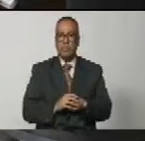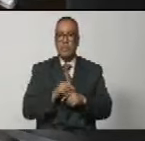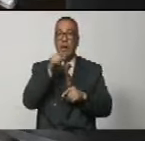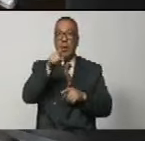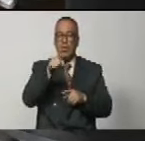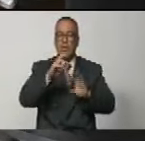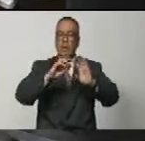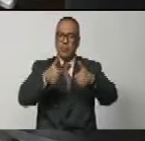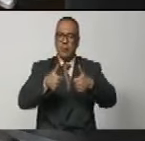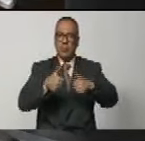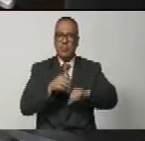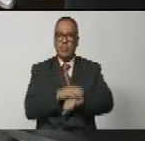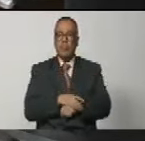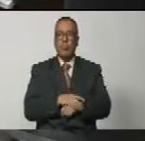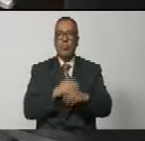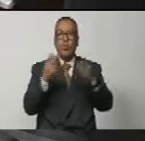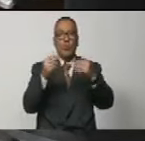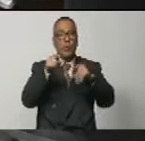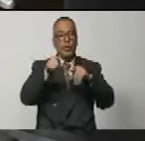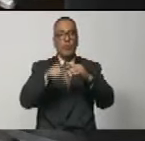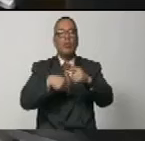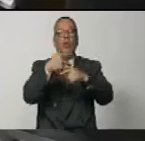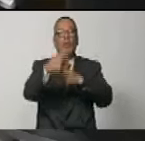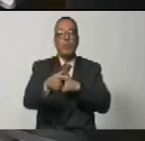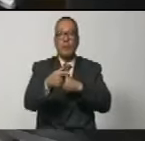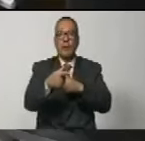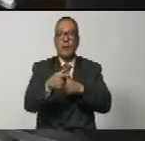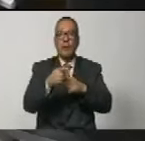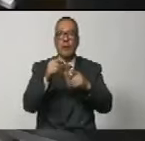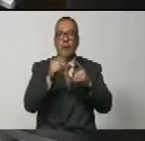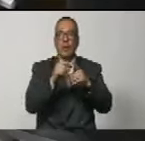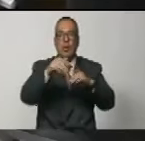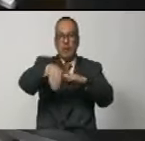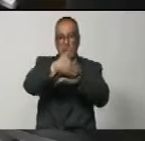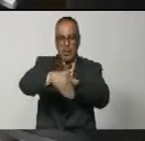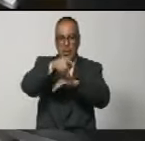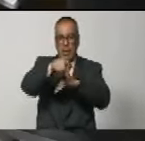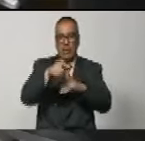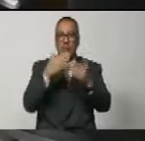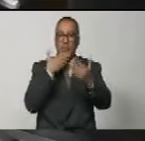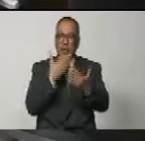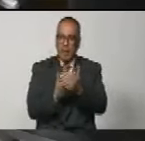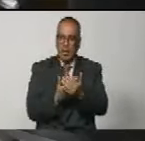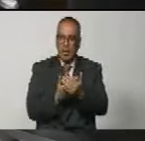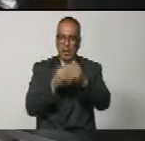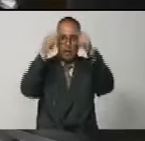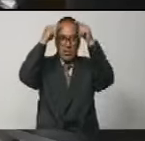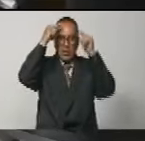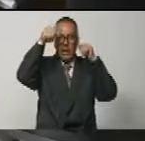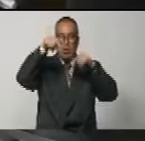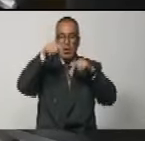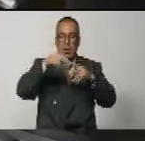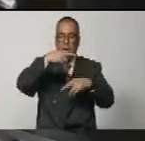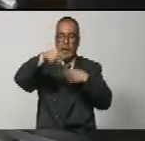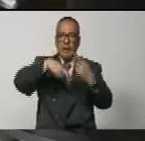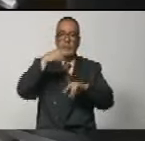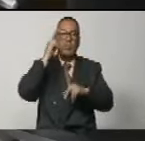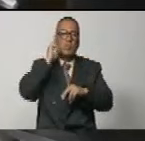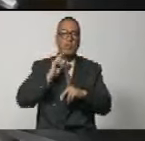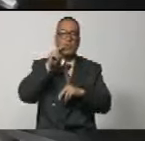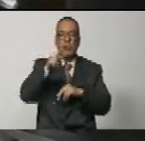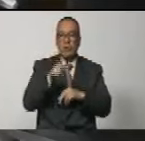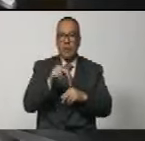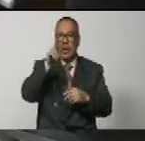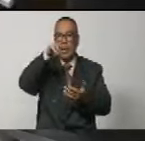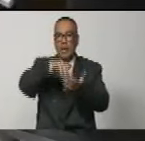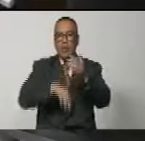así iniciamos. Fue tanto que después nos lanzamos a un parlamentarismo de calle y gracias al comandante Chávez y a la Revolución Bolivariana, en